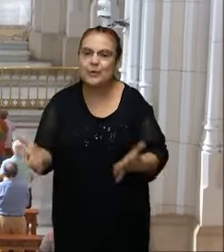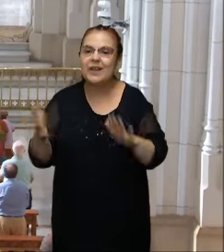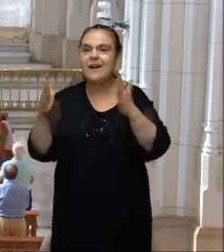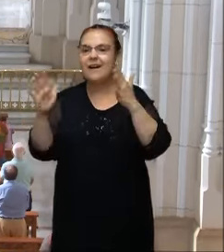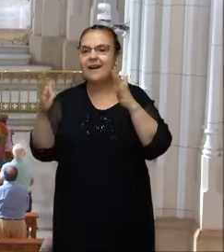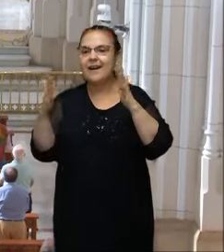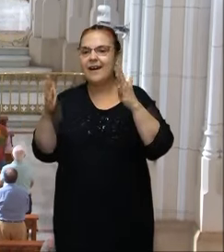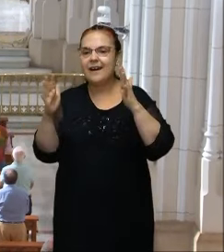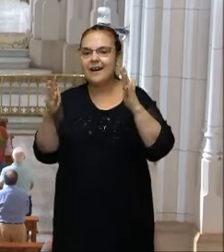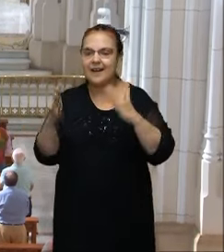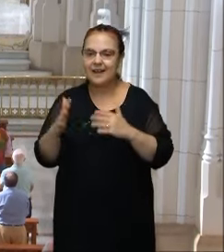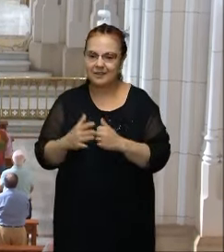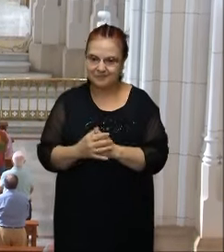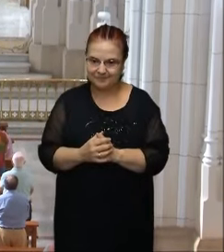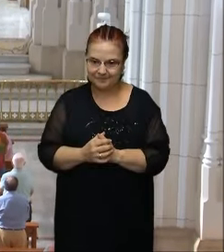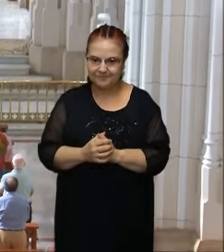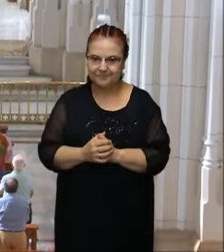¡Aleluya!